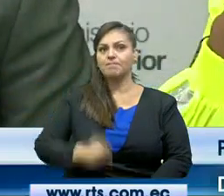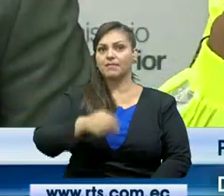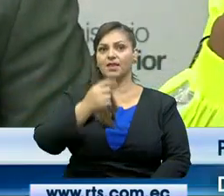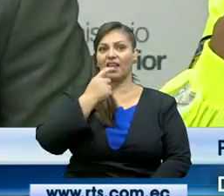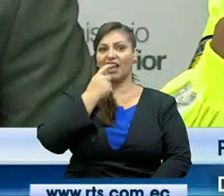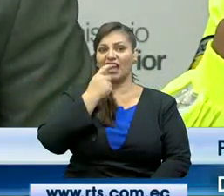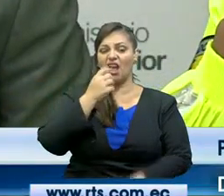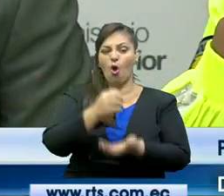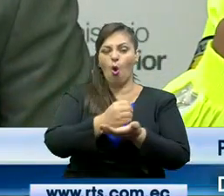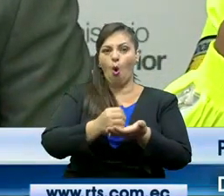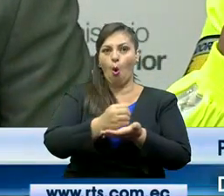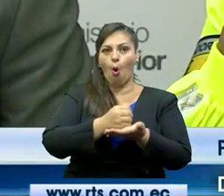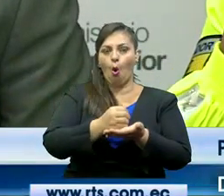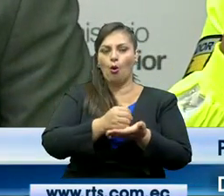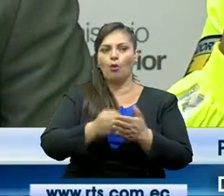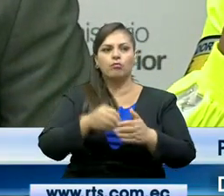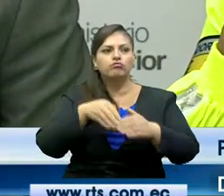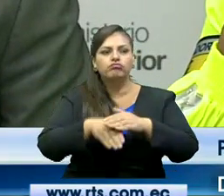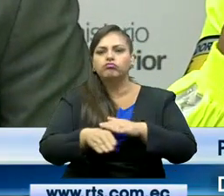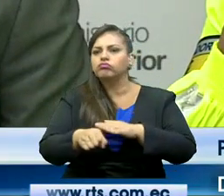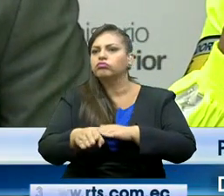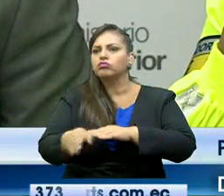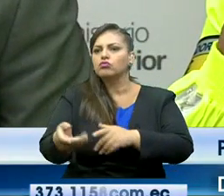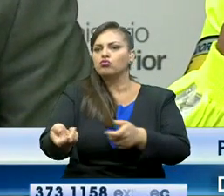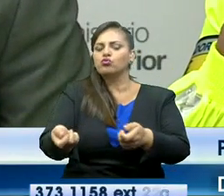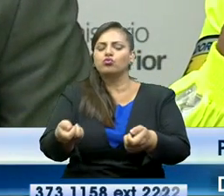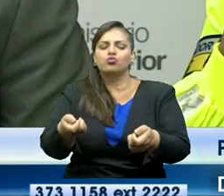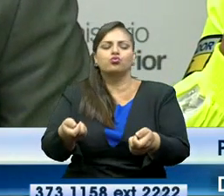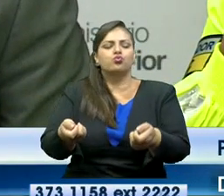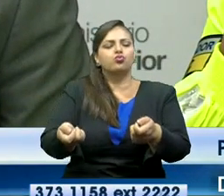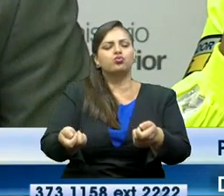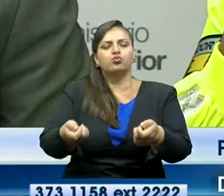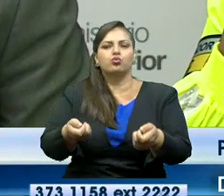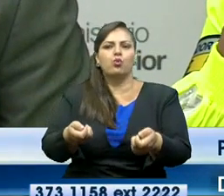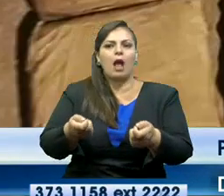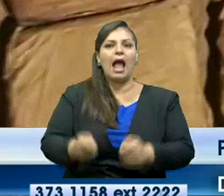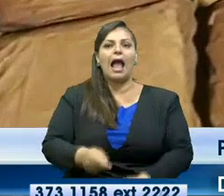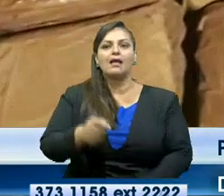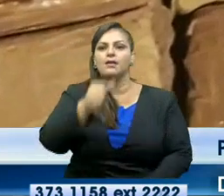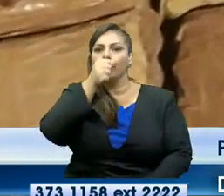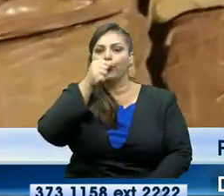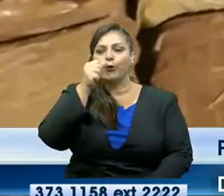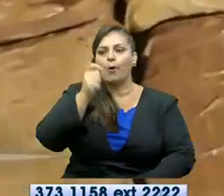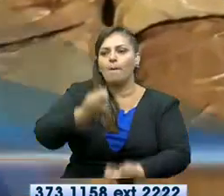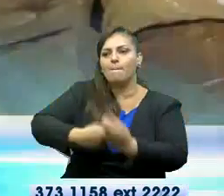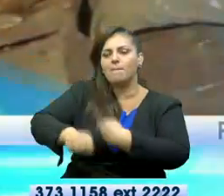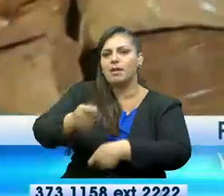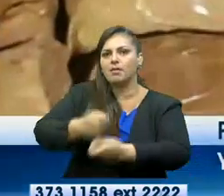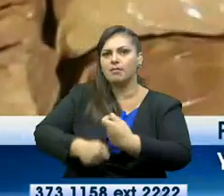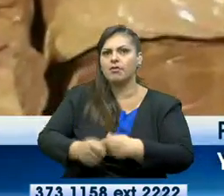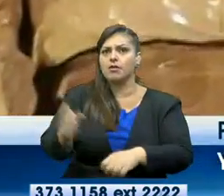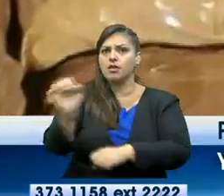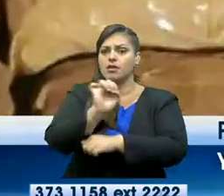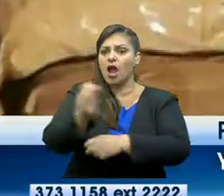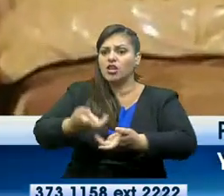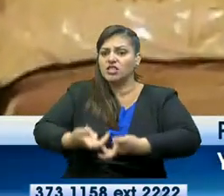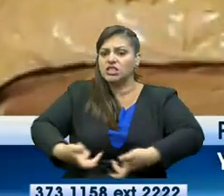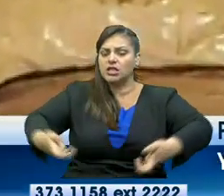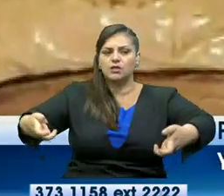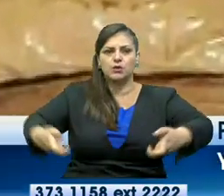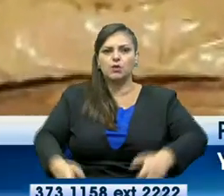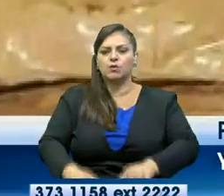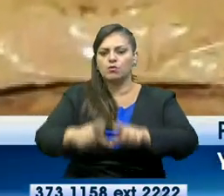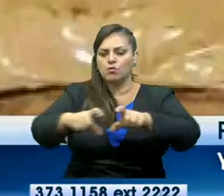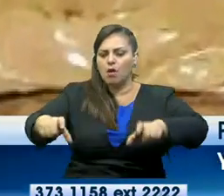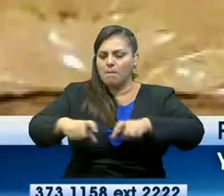a infectar a la ciudadanía, especialmente de la provincia del Oro. En el doble fondo acomodaron 86 paquetes cuyo